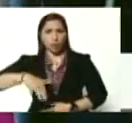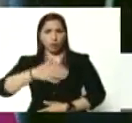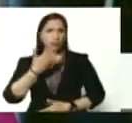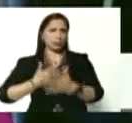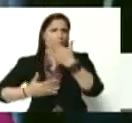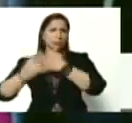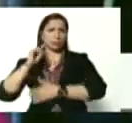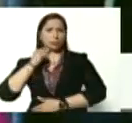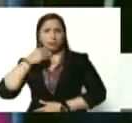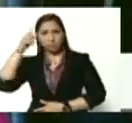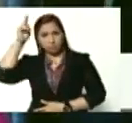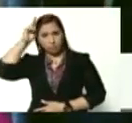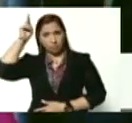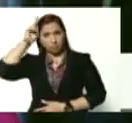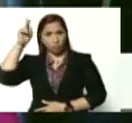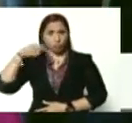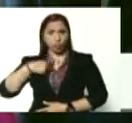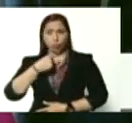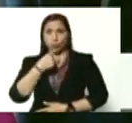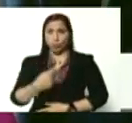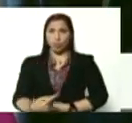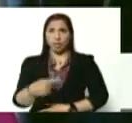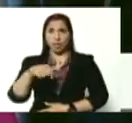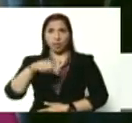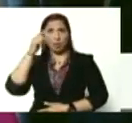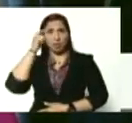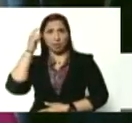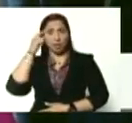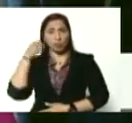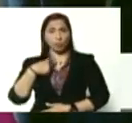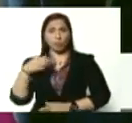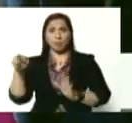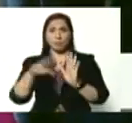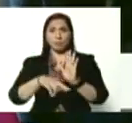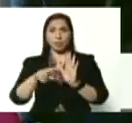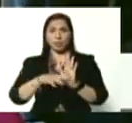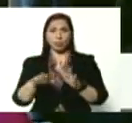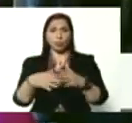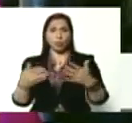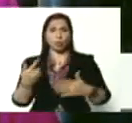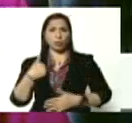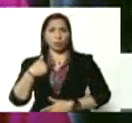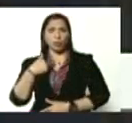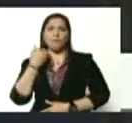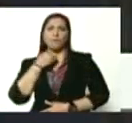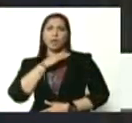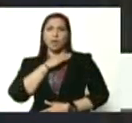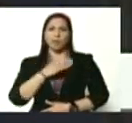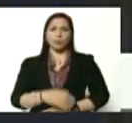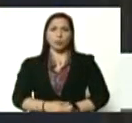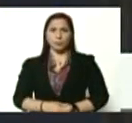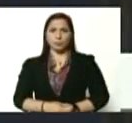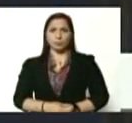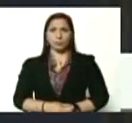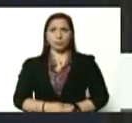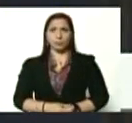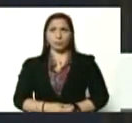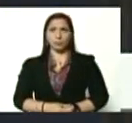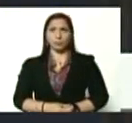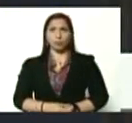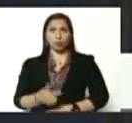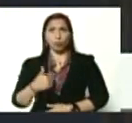yo lo dije en estos días lo repito nuevamente cuando estaba en mi enfermedad lo viví clarito muy